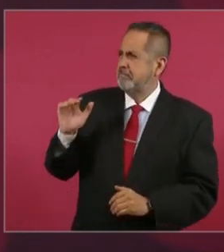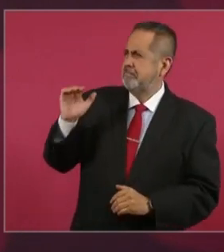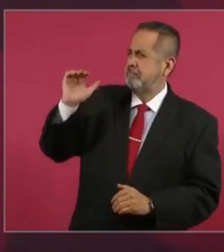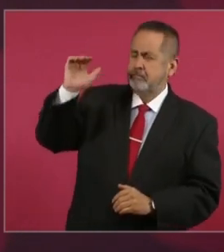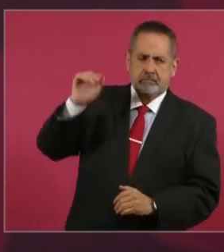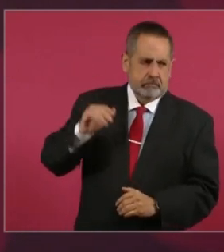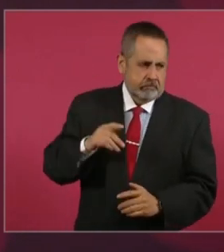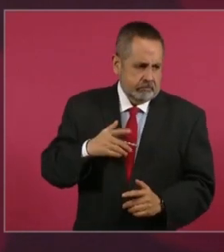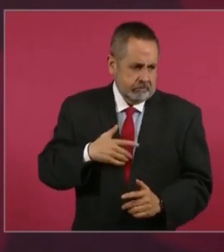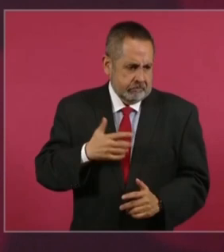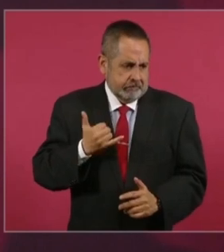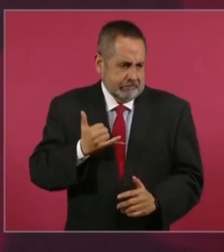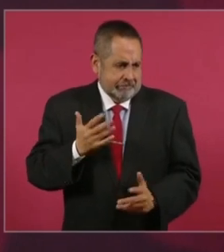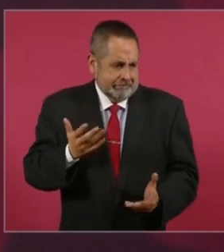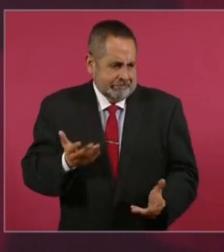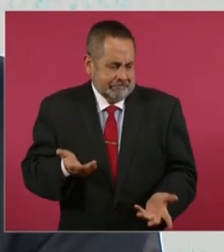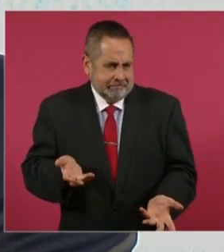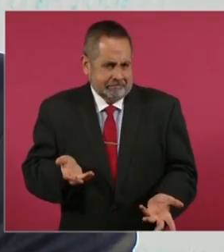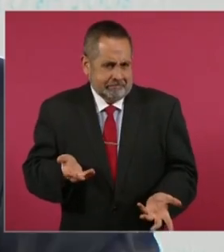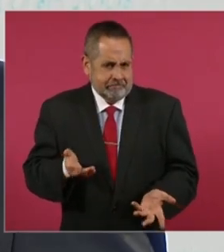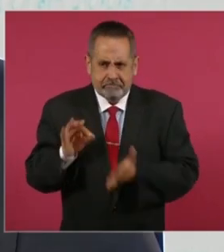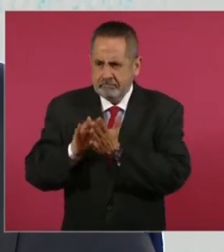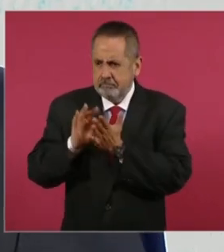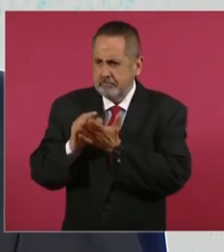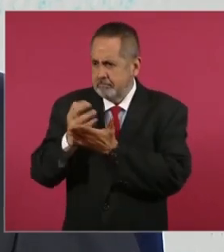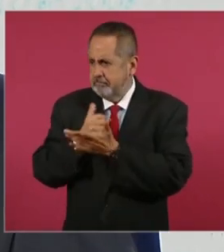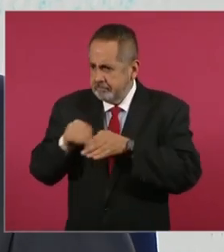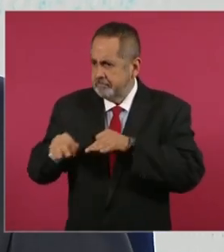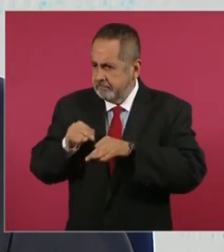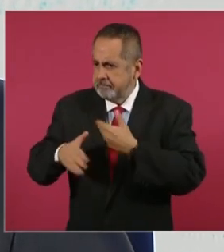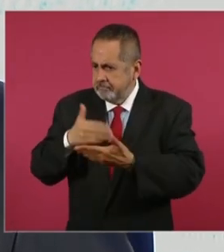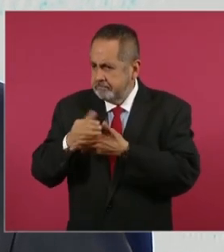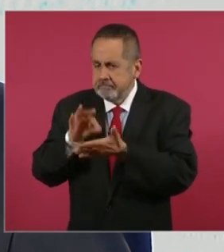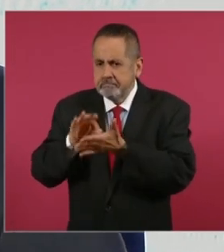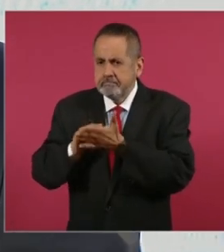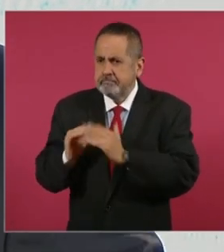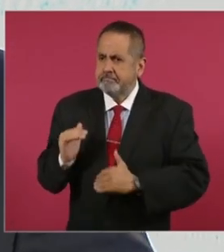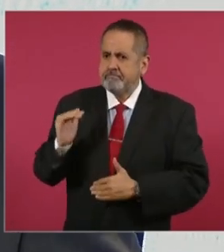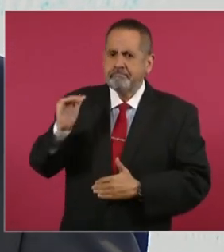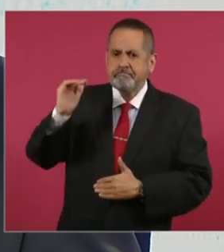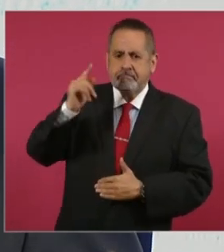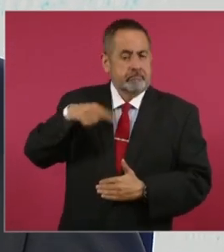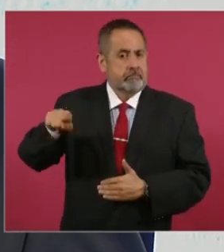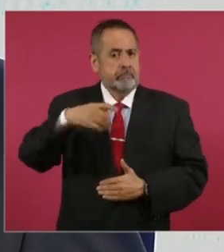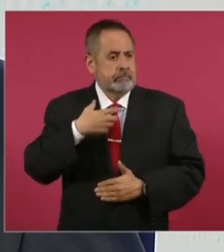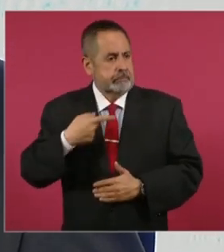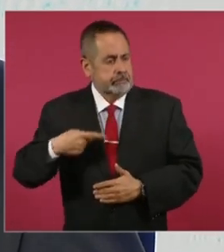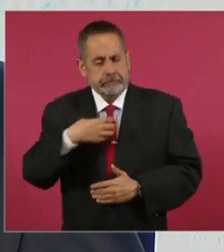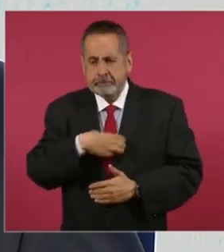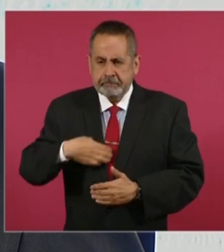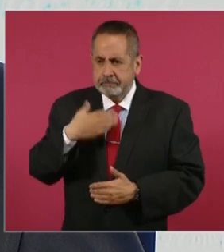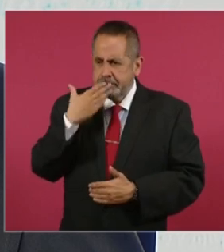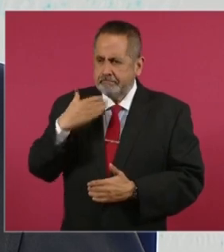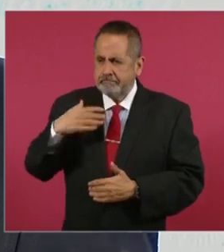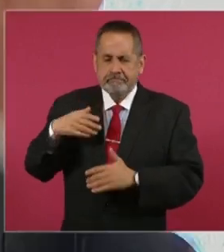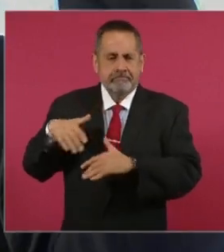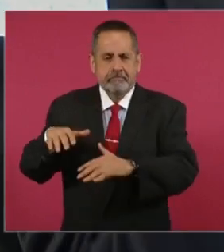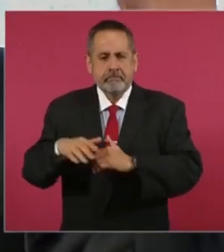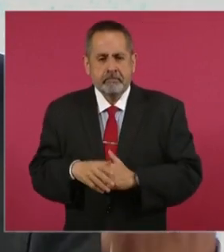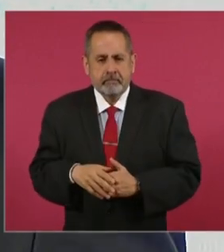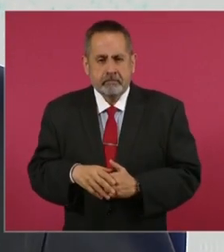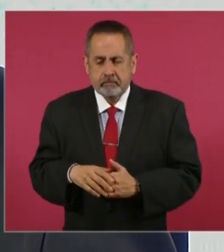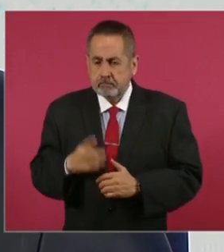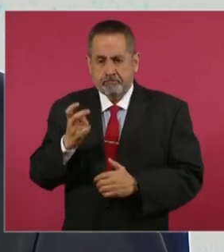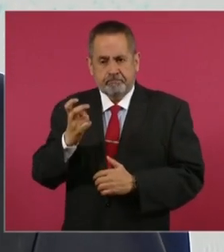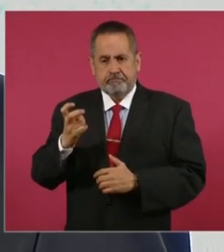si estamos trabajando para el pueblo y la gente está contenta, pues